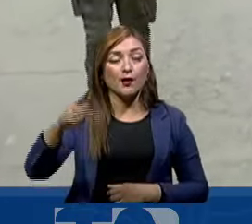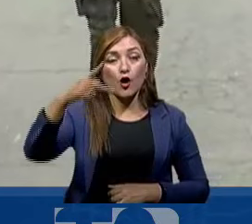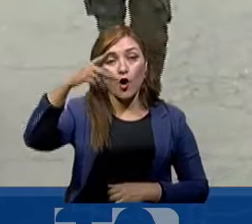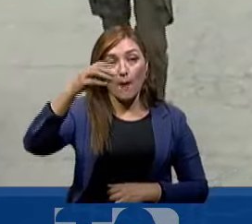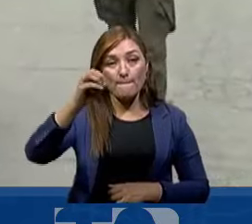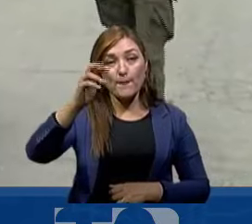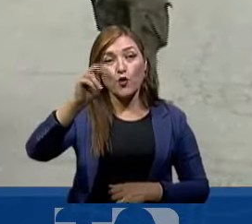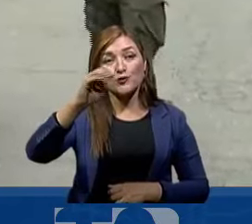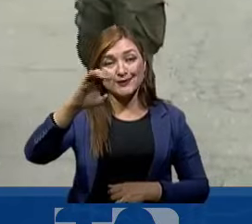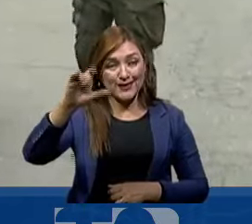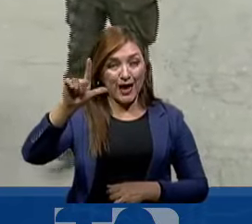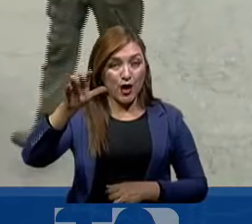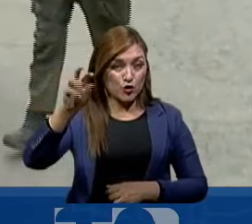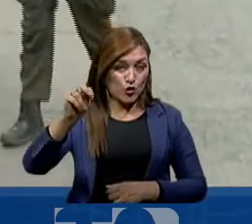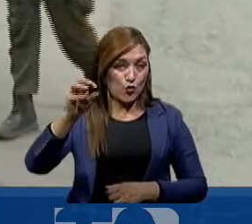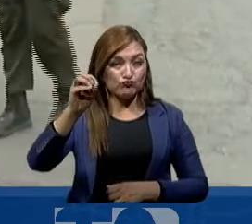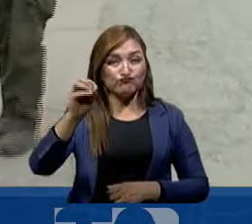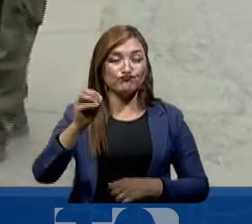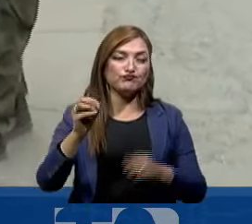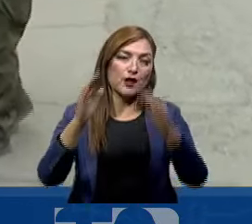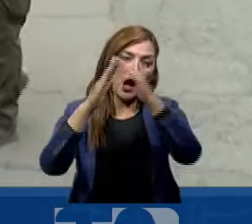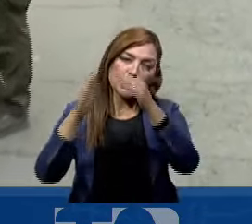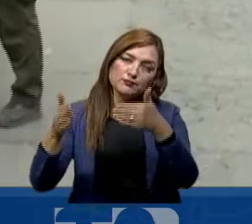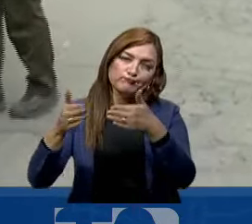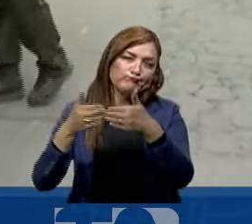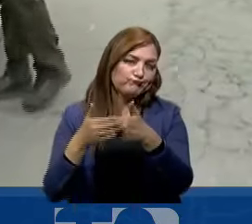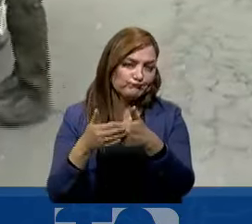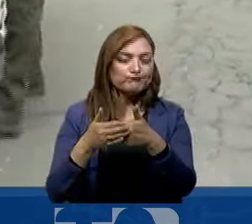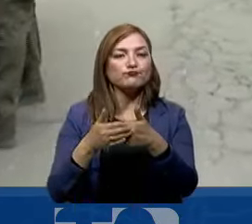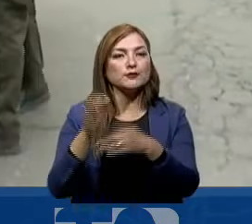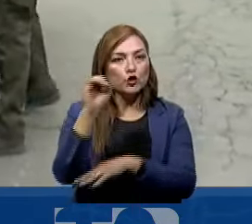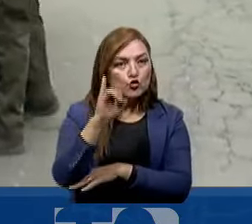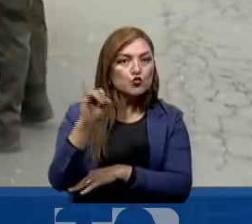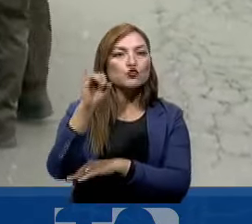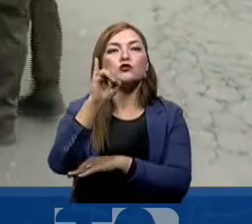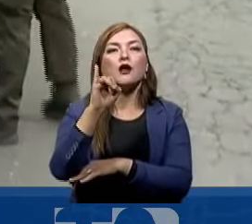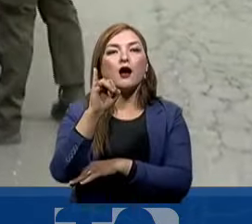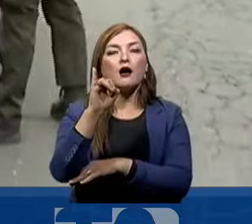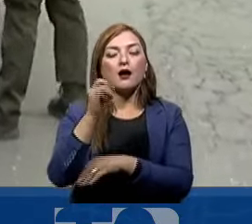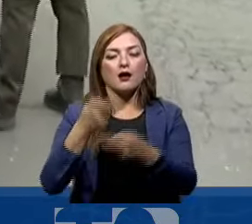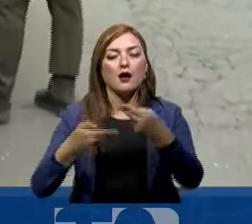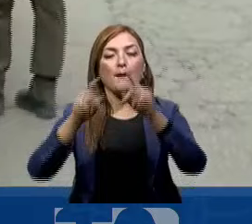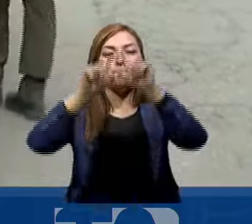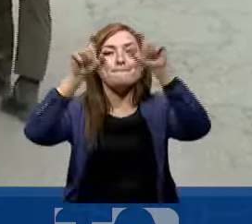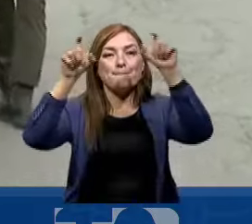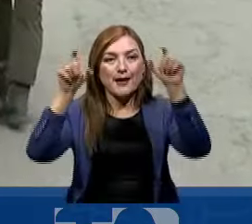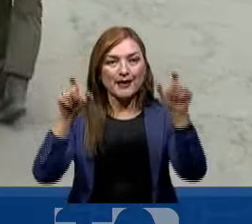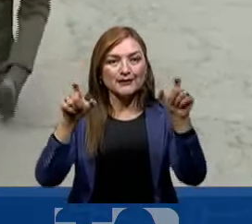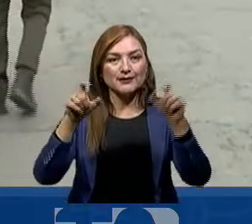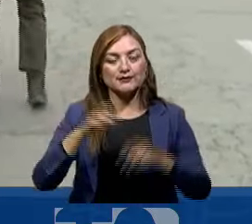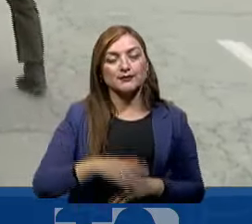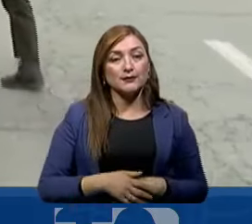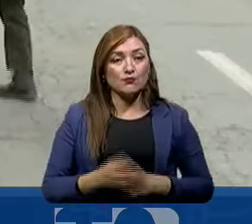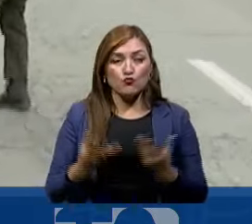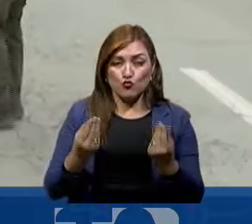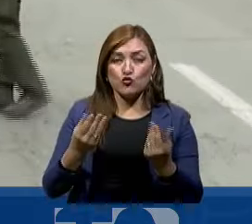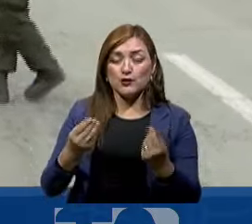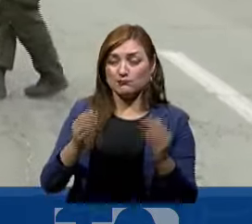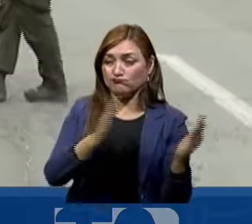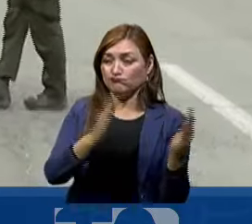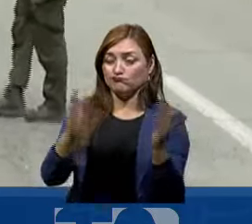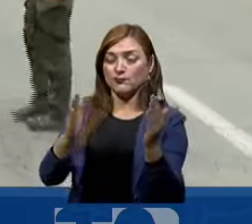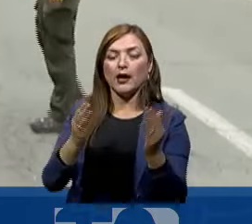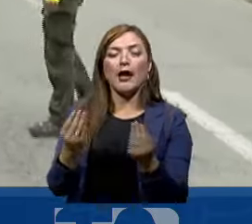residencial, industrial, comercial, donde tenemos empresas y conjuntos habitacionales, y lo que realizamos nosotros como Policía Nacional es dar